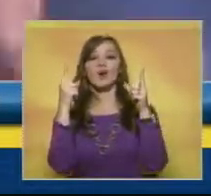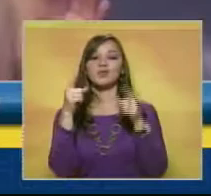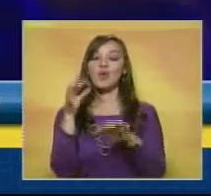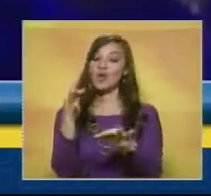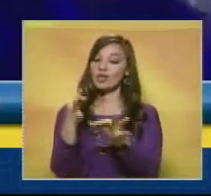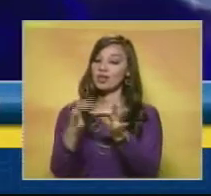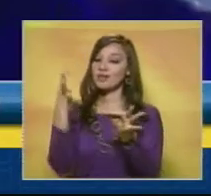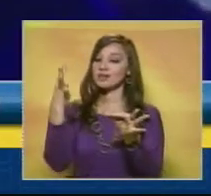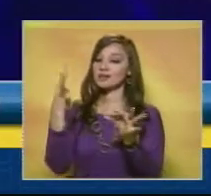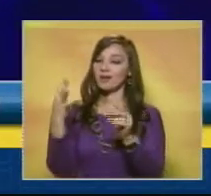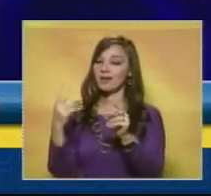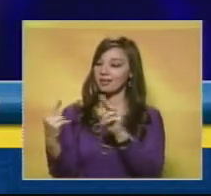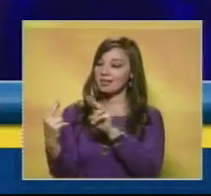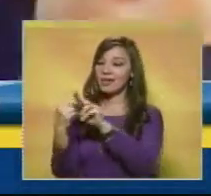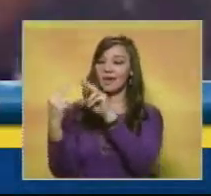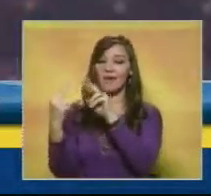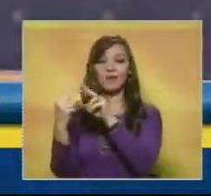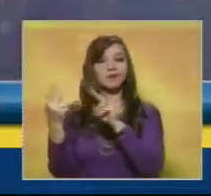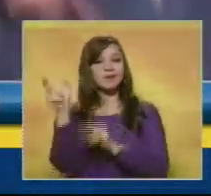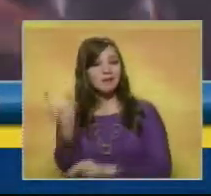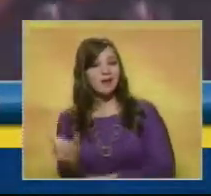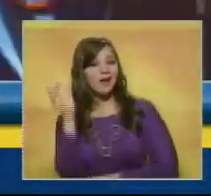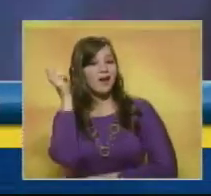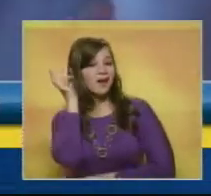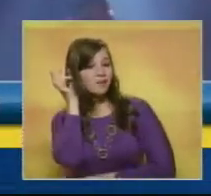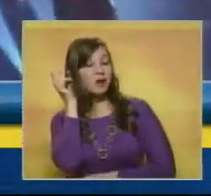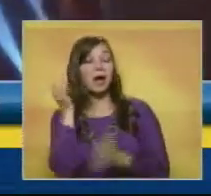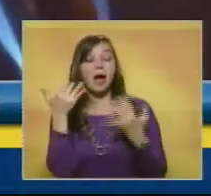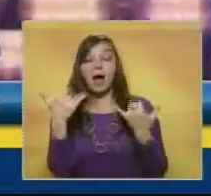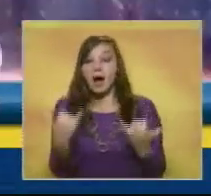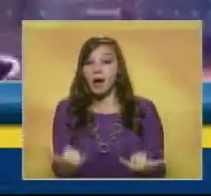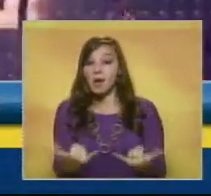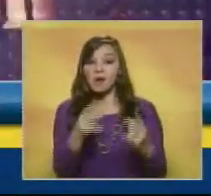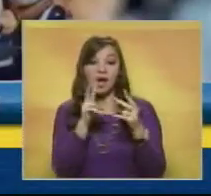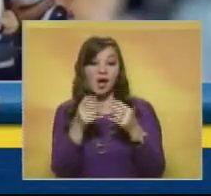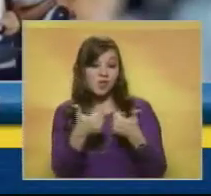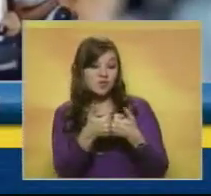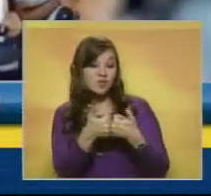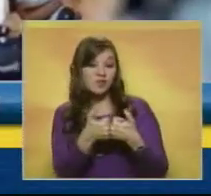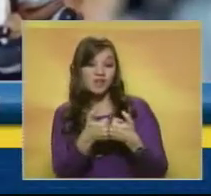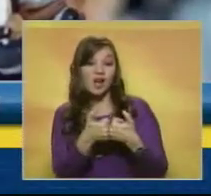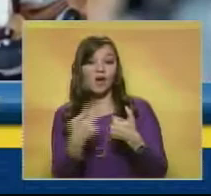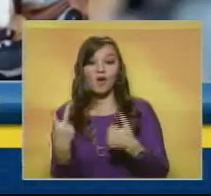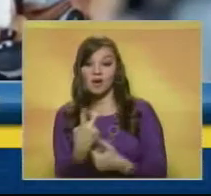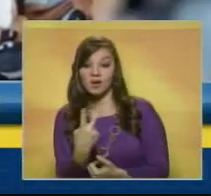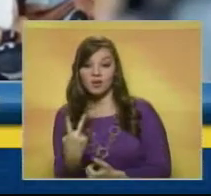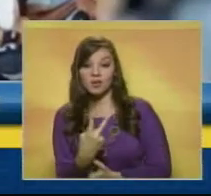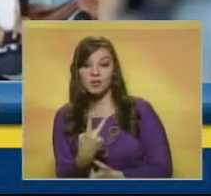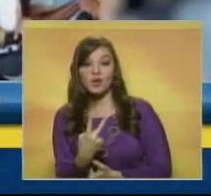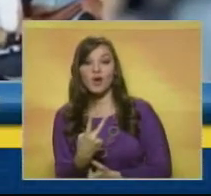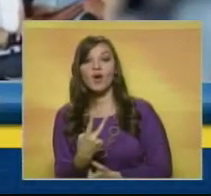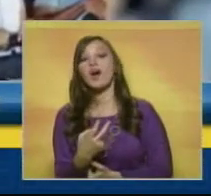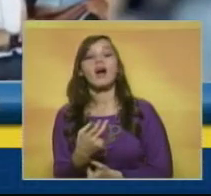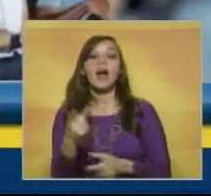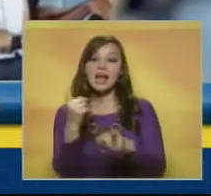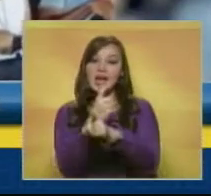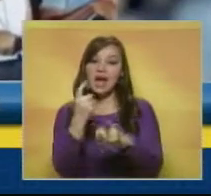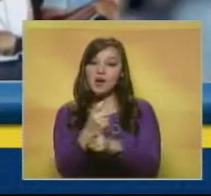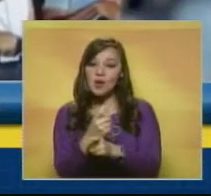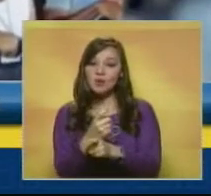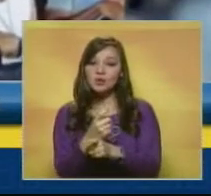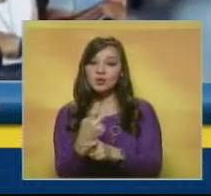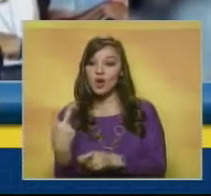de conocer. Las alarmas en torno a un posible noviazgo entre Ariana y el rapero saltaron el pasado mes de agosto